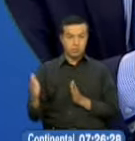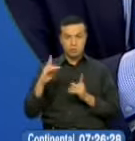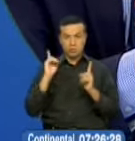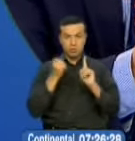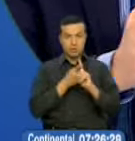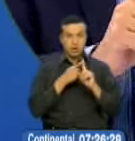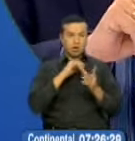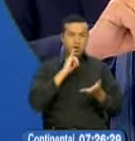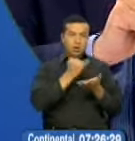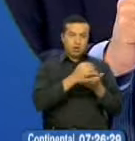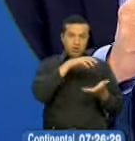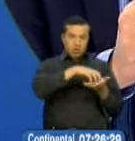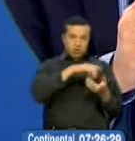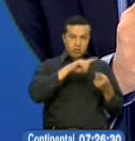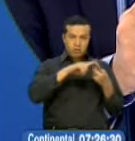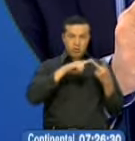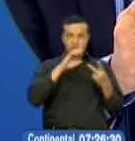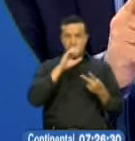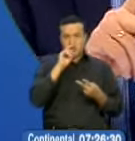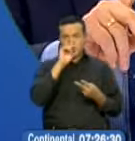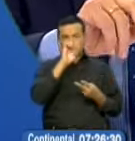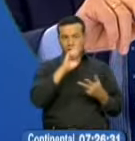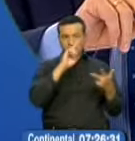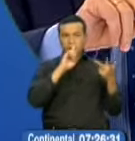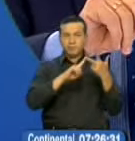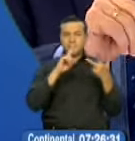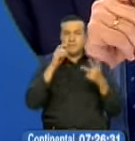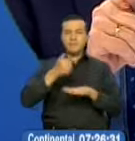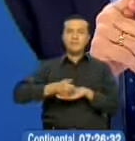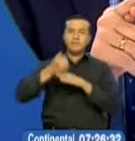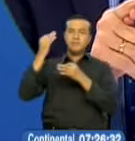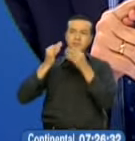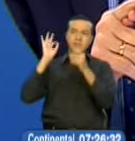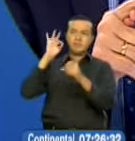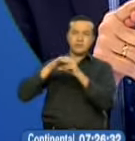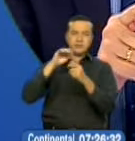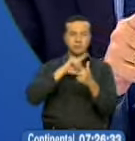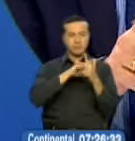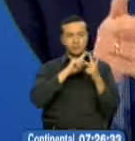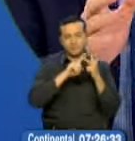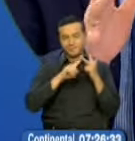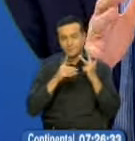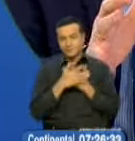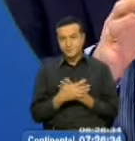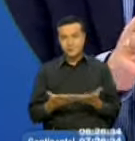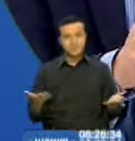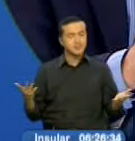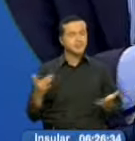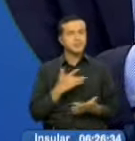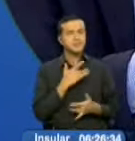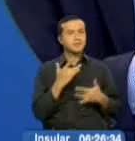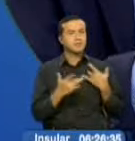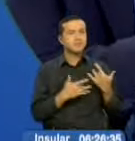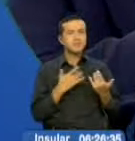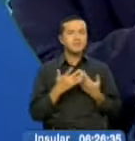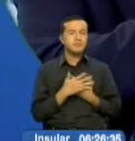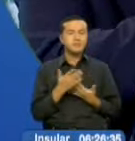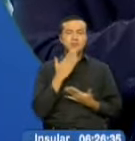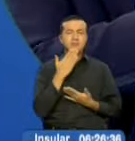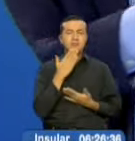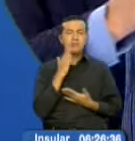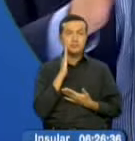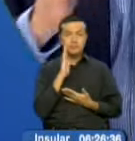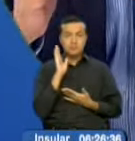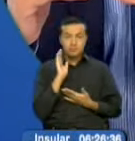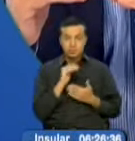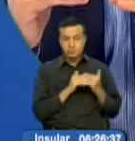Junta Provincial, el Consejo Nacional Electoral y el Tribunal Contencioso Electoral. Pero daría la impresión que los comportamientos en